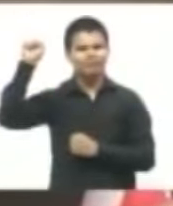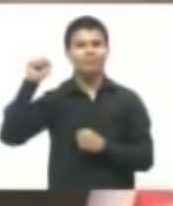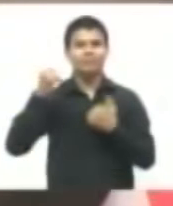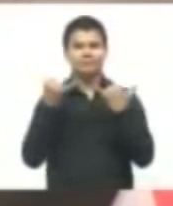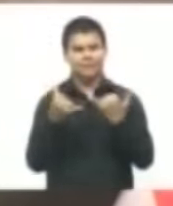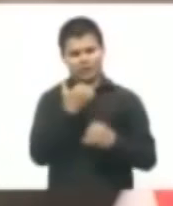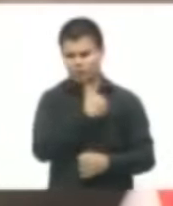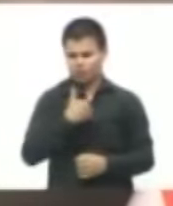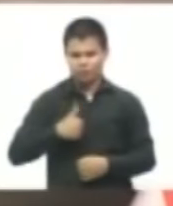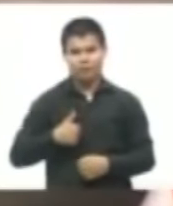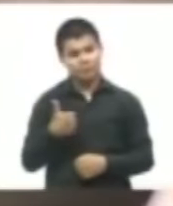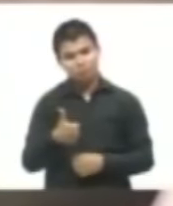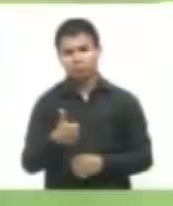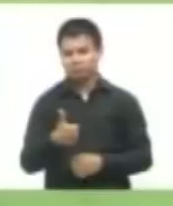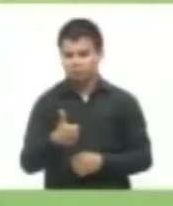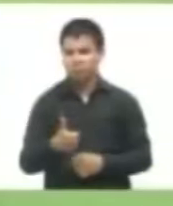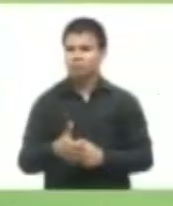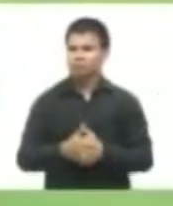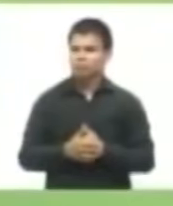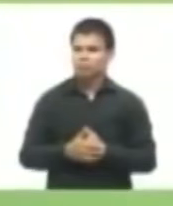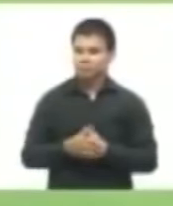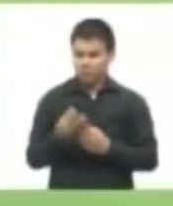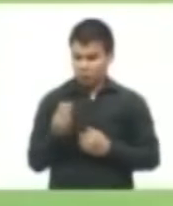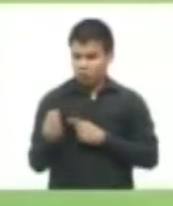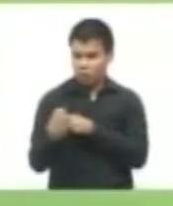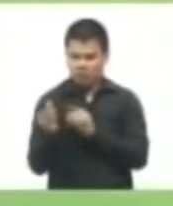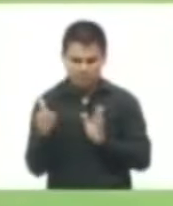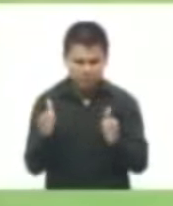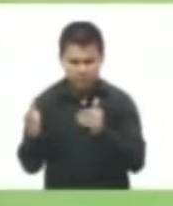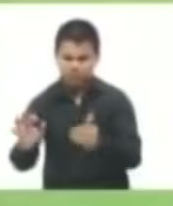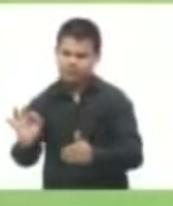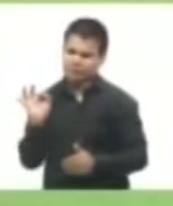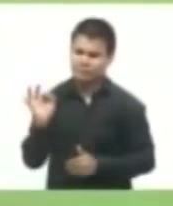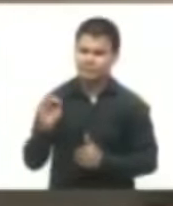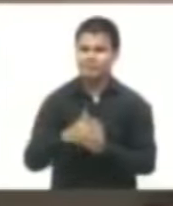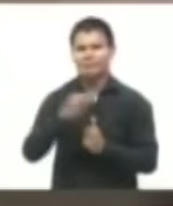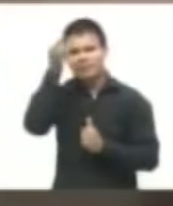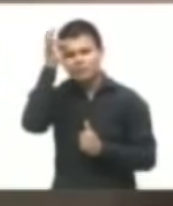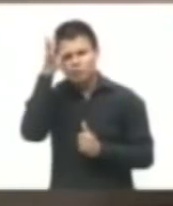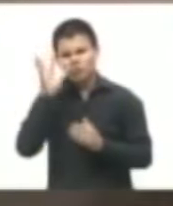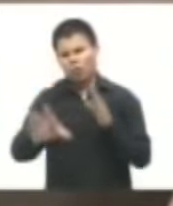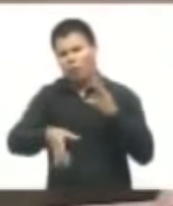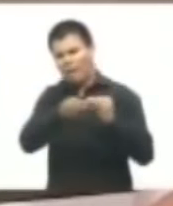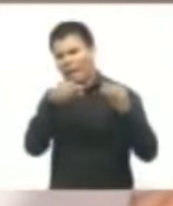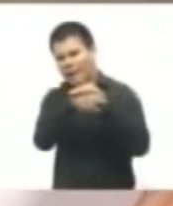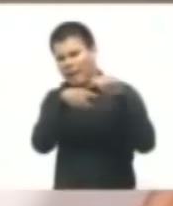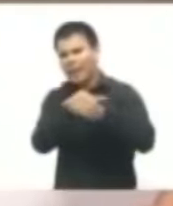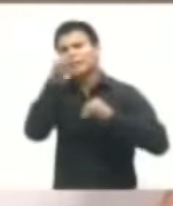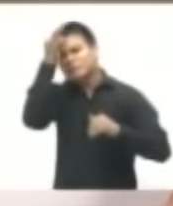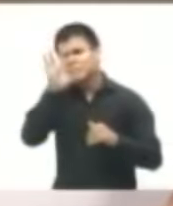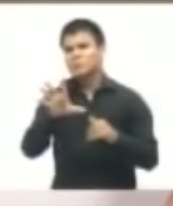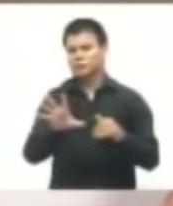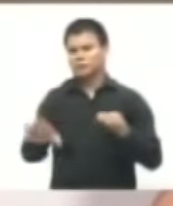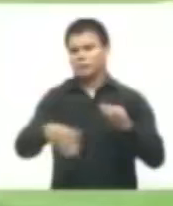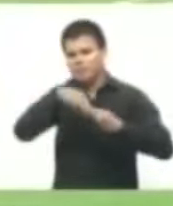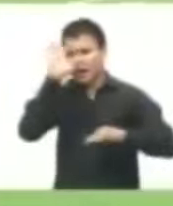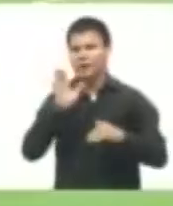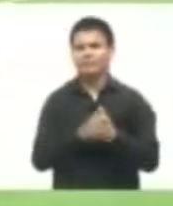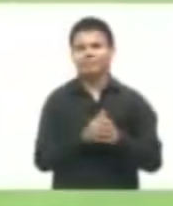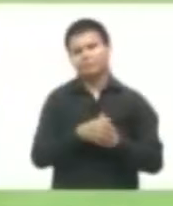jugó súper bien. Pudimos haber metido más goles, pero lo importante es que el equipo haya hecho un gran